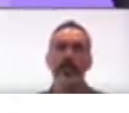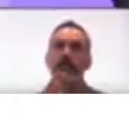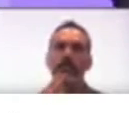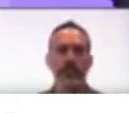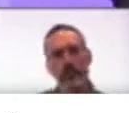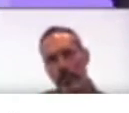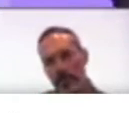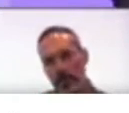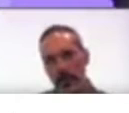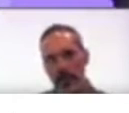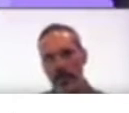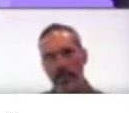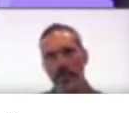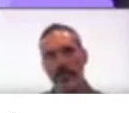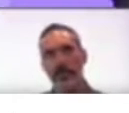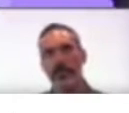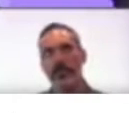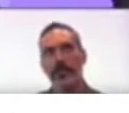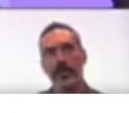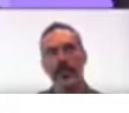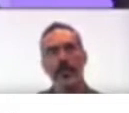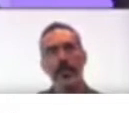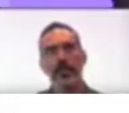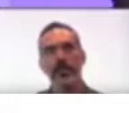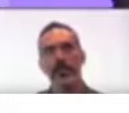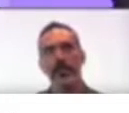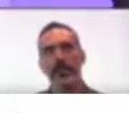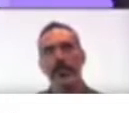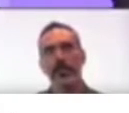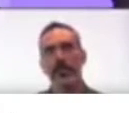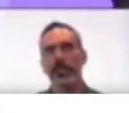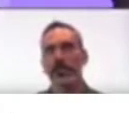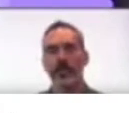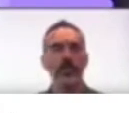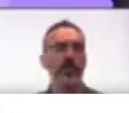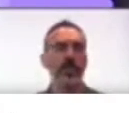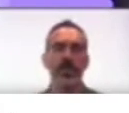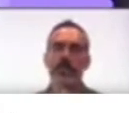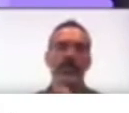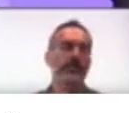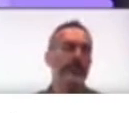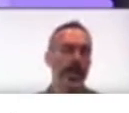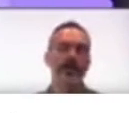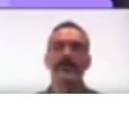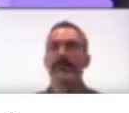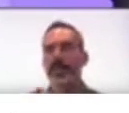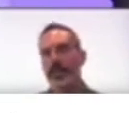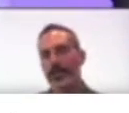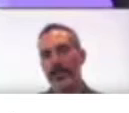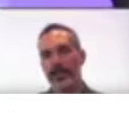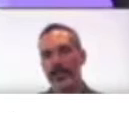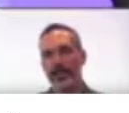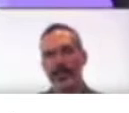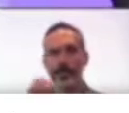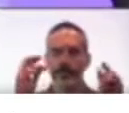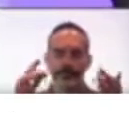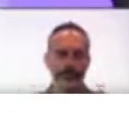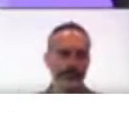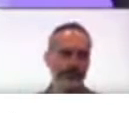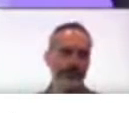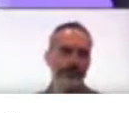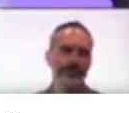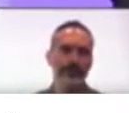suelo, alineamiento y número oficial, se harán a través de la ventanilla digital. Todo va a ser en